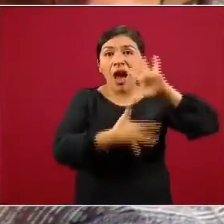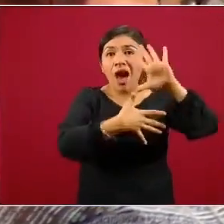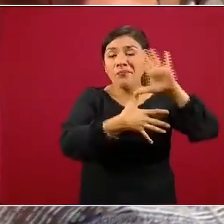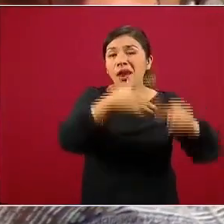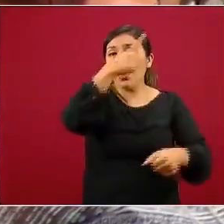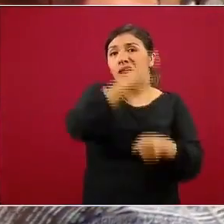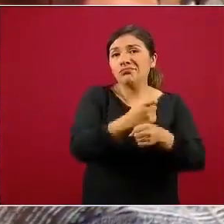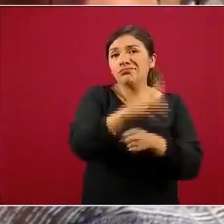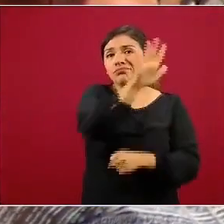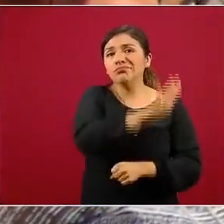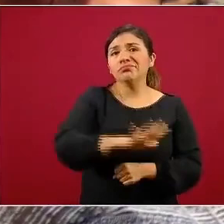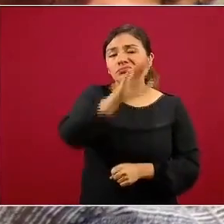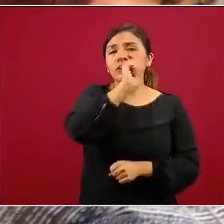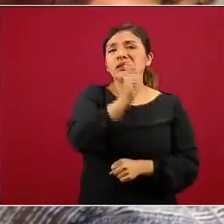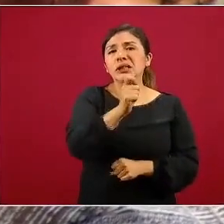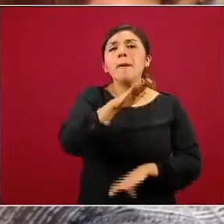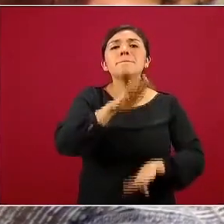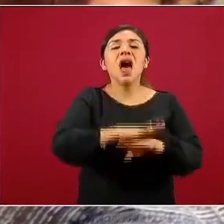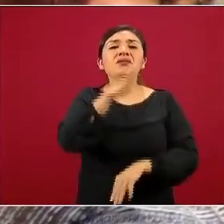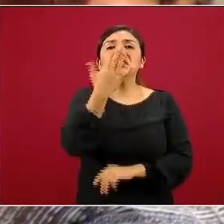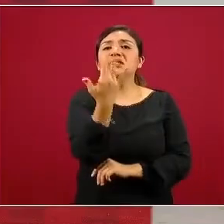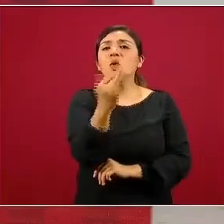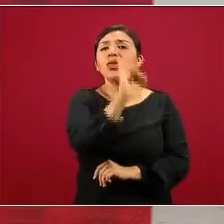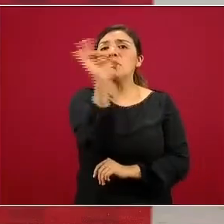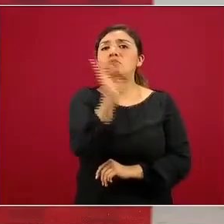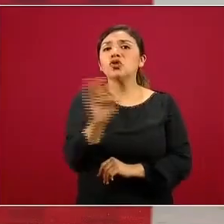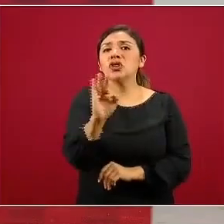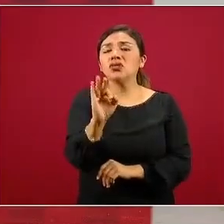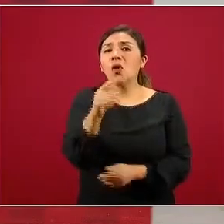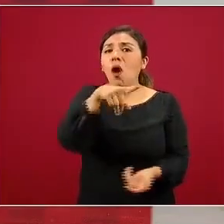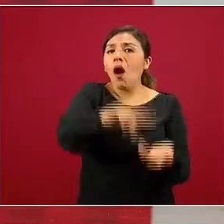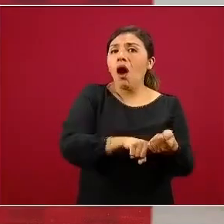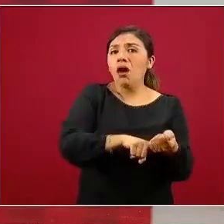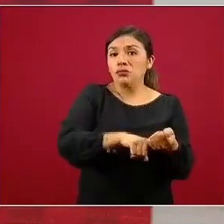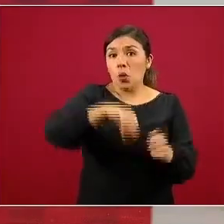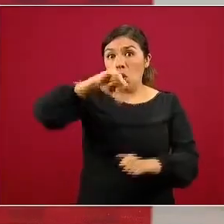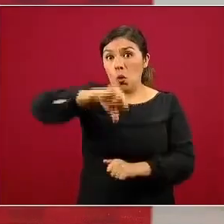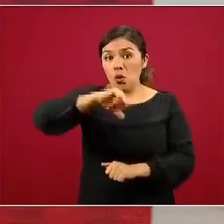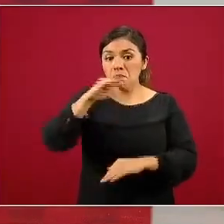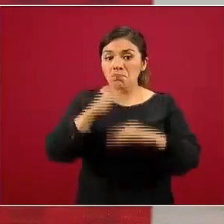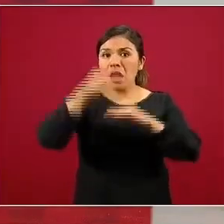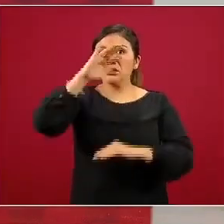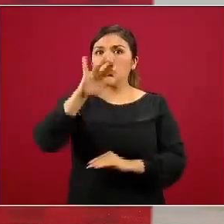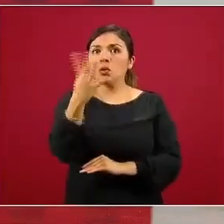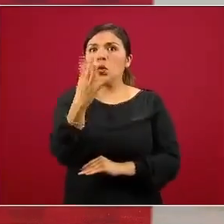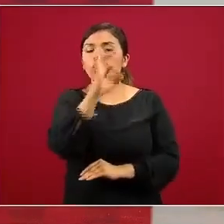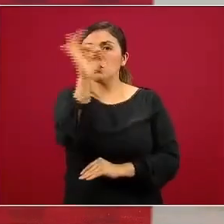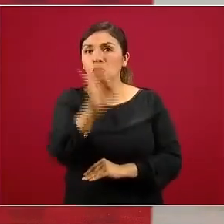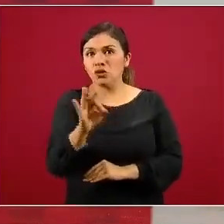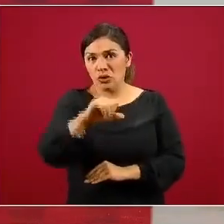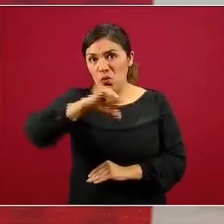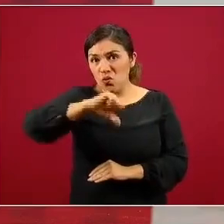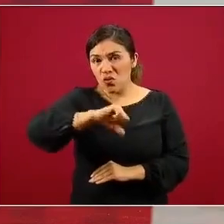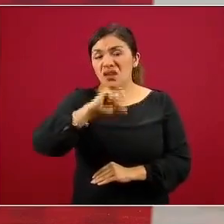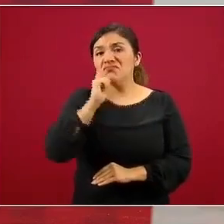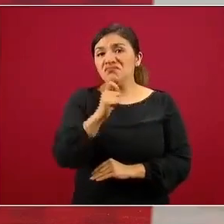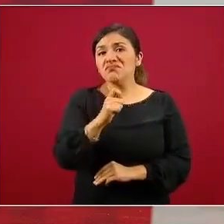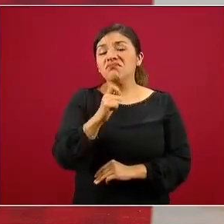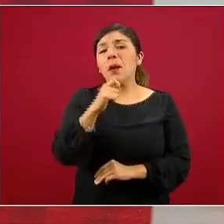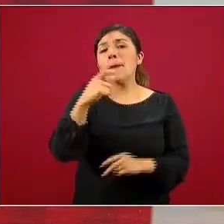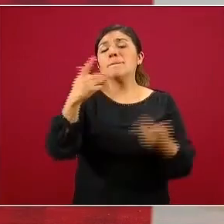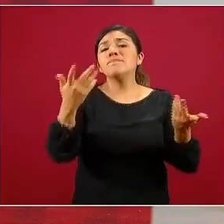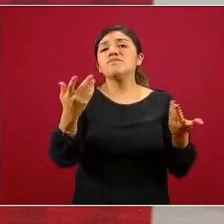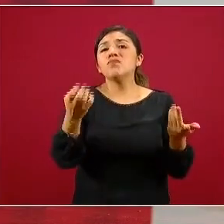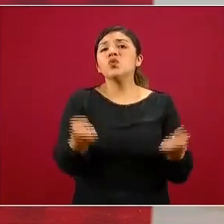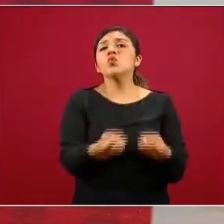de América representa más del 50%, hoy estamos por arriba del 54% de